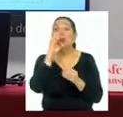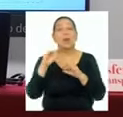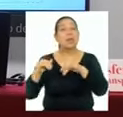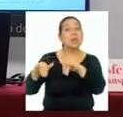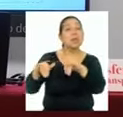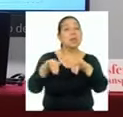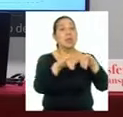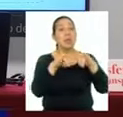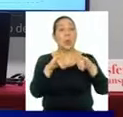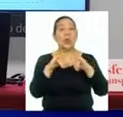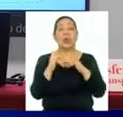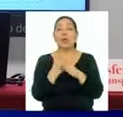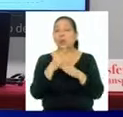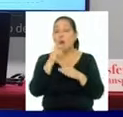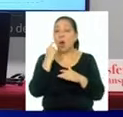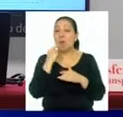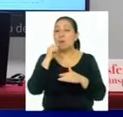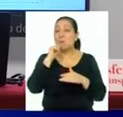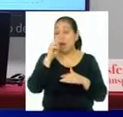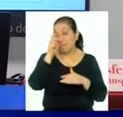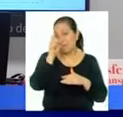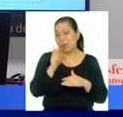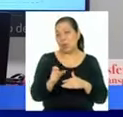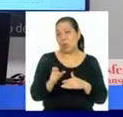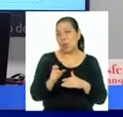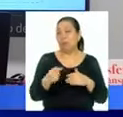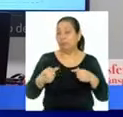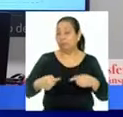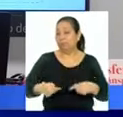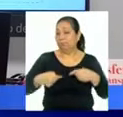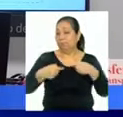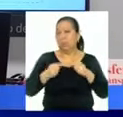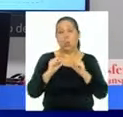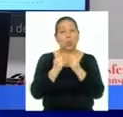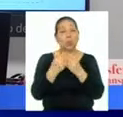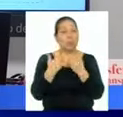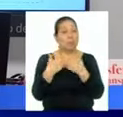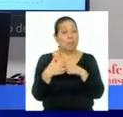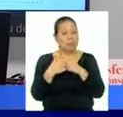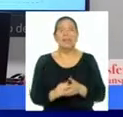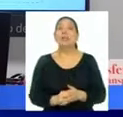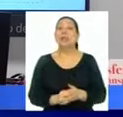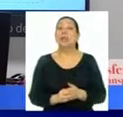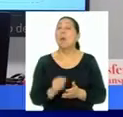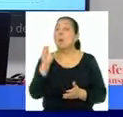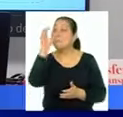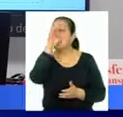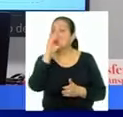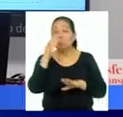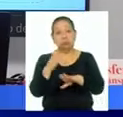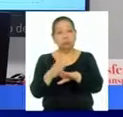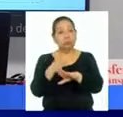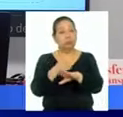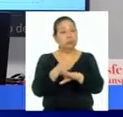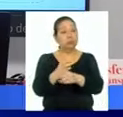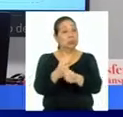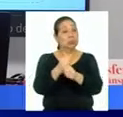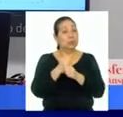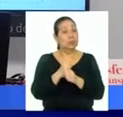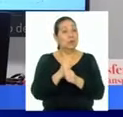igualdad de oportunidades entre los peruanos, mejorar la competitividad del sector empresarial, buscando el desarrollo sostenible